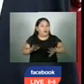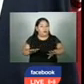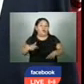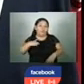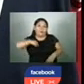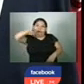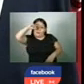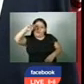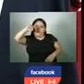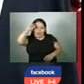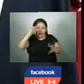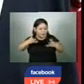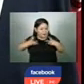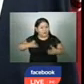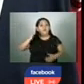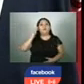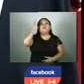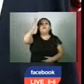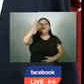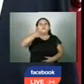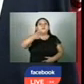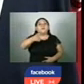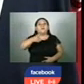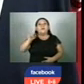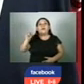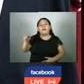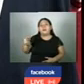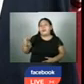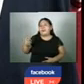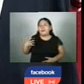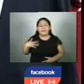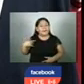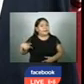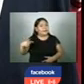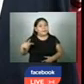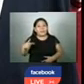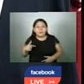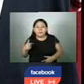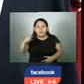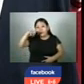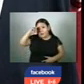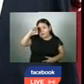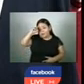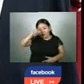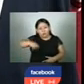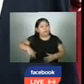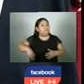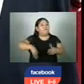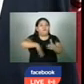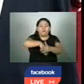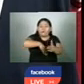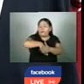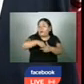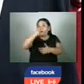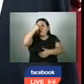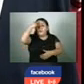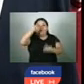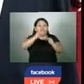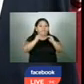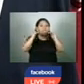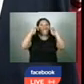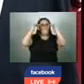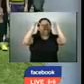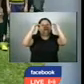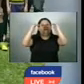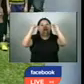quiero trabajar, quiero salir adelante. Siempre quería llevar de la mano el ámbito del fútbol, quería llegar a más todavía con la